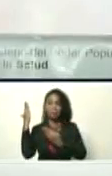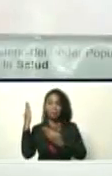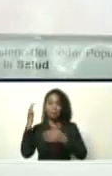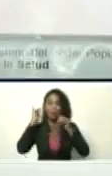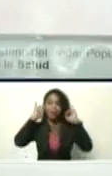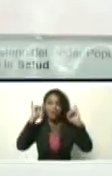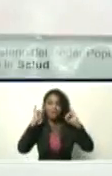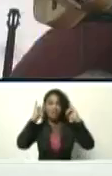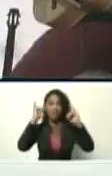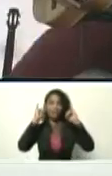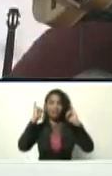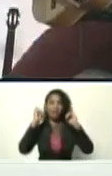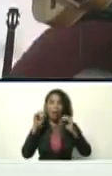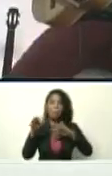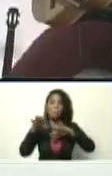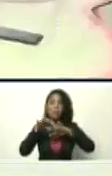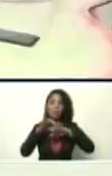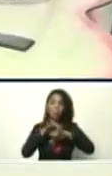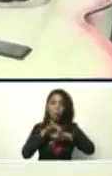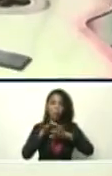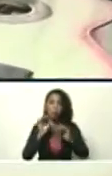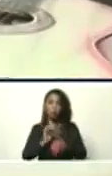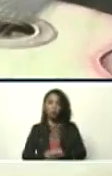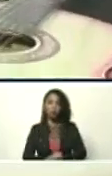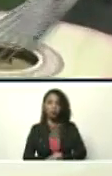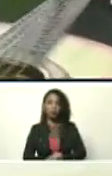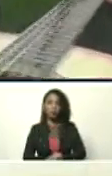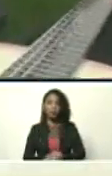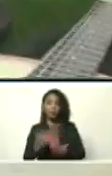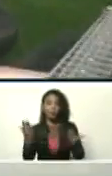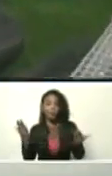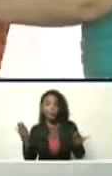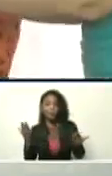fiesta, matrimonios.